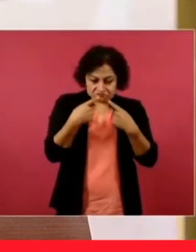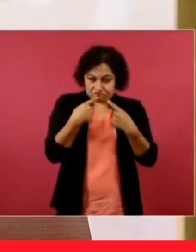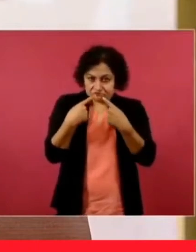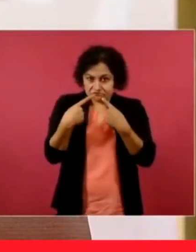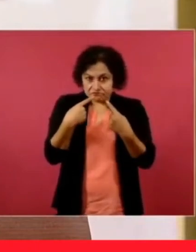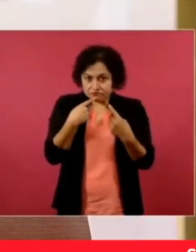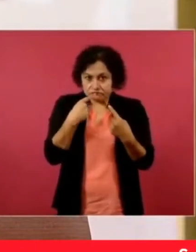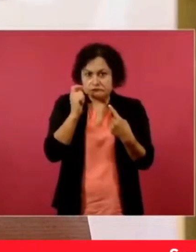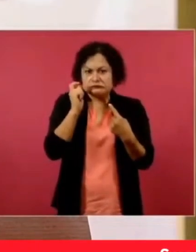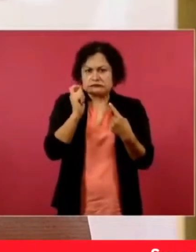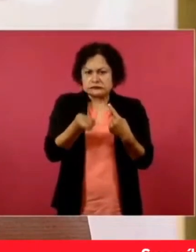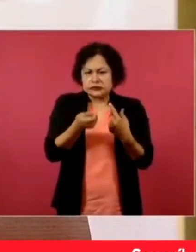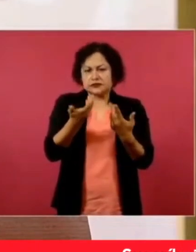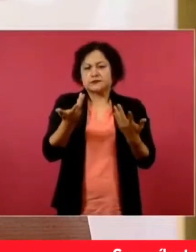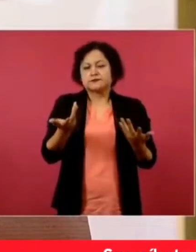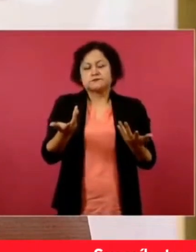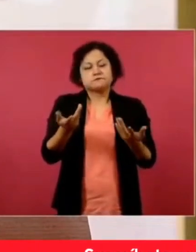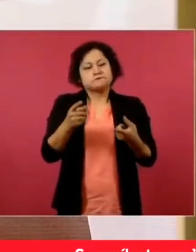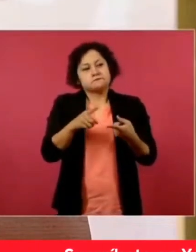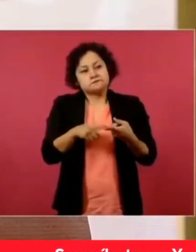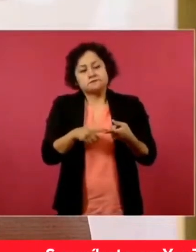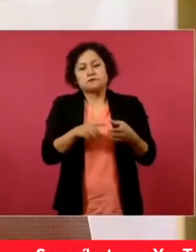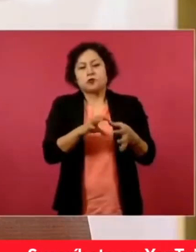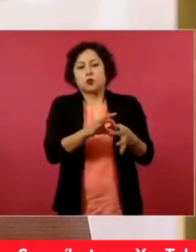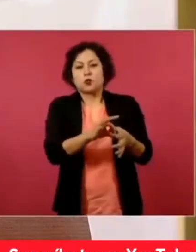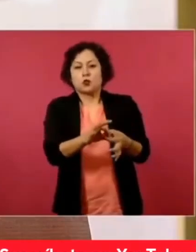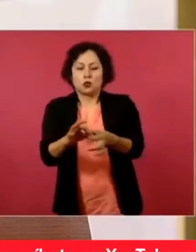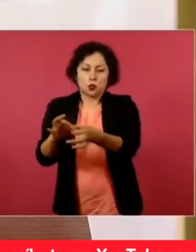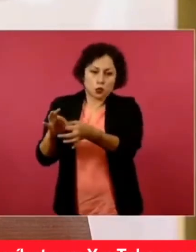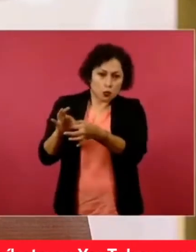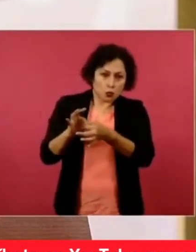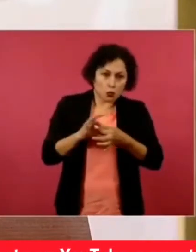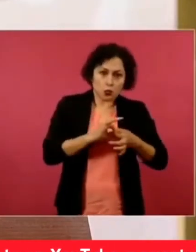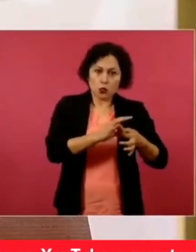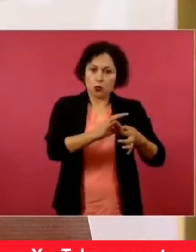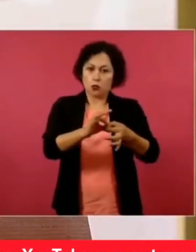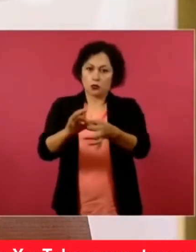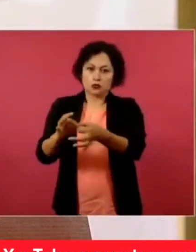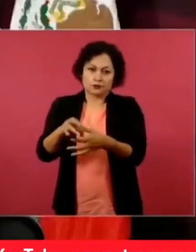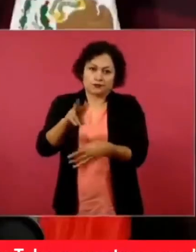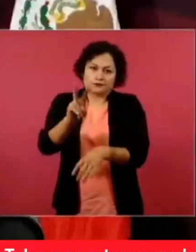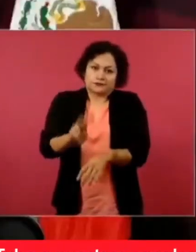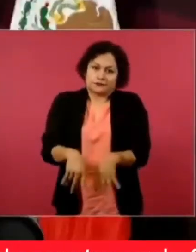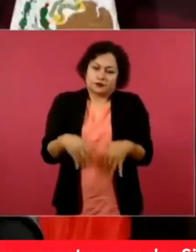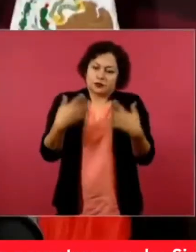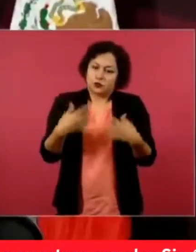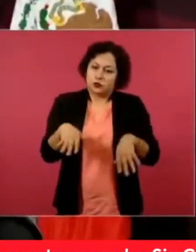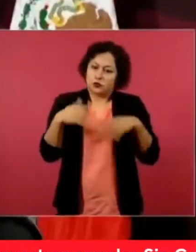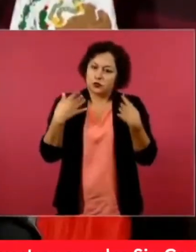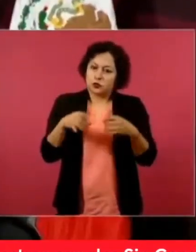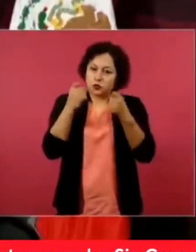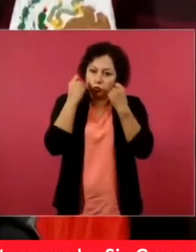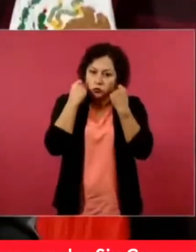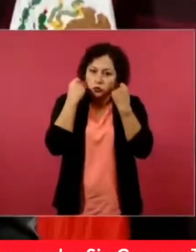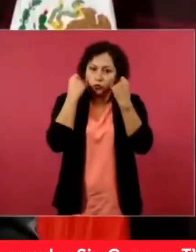la unidad que se logró también ejemplar